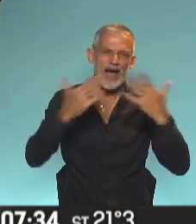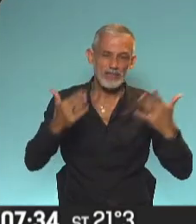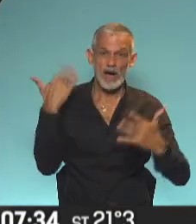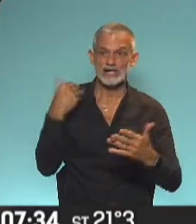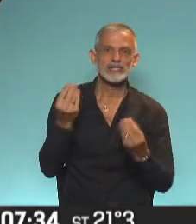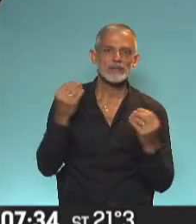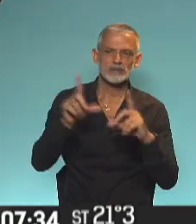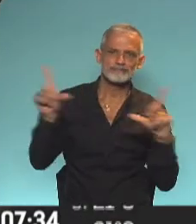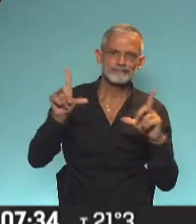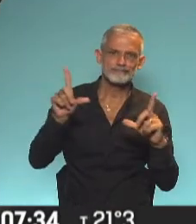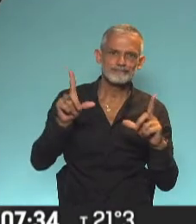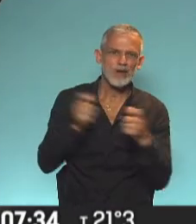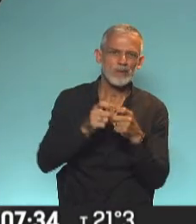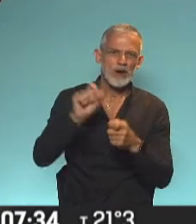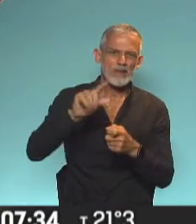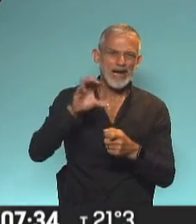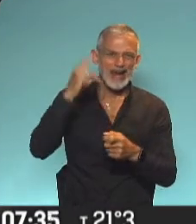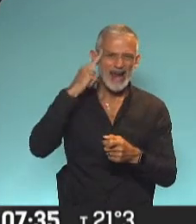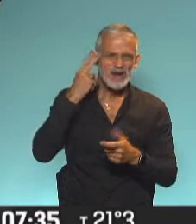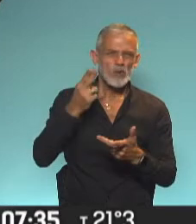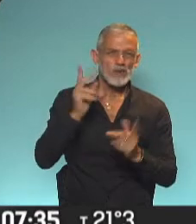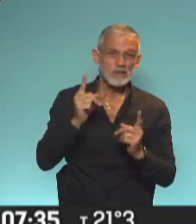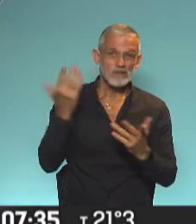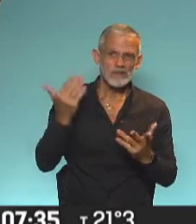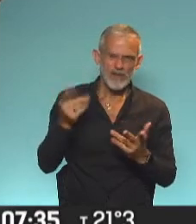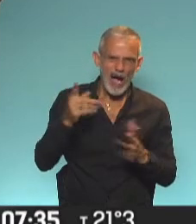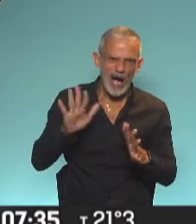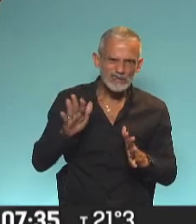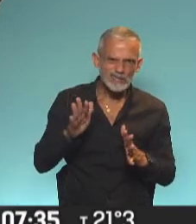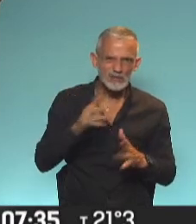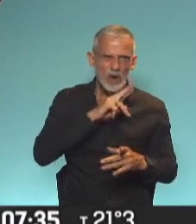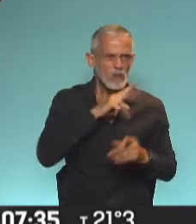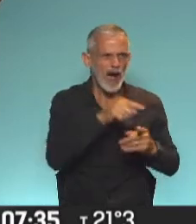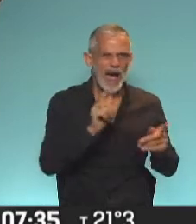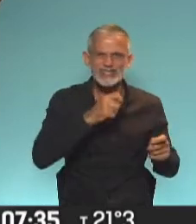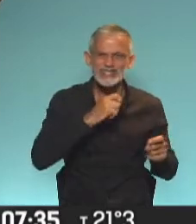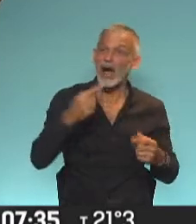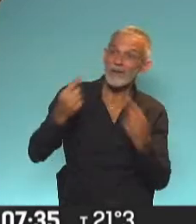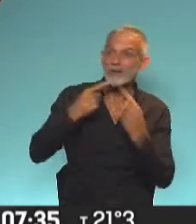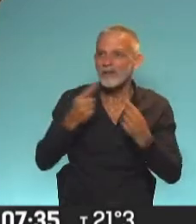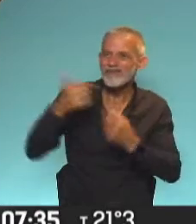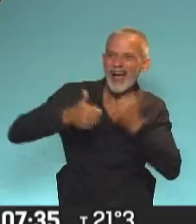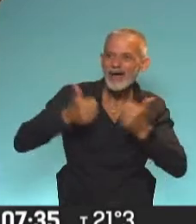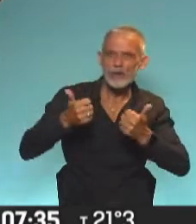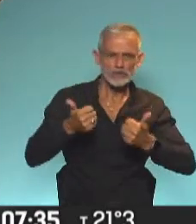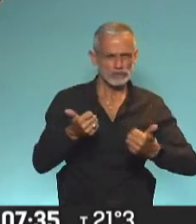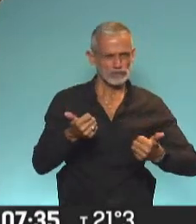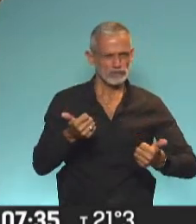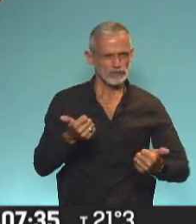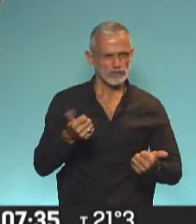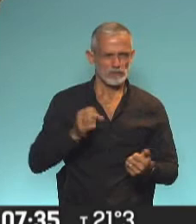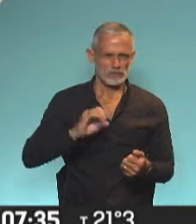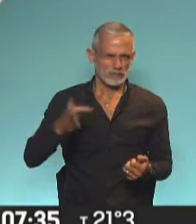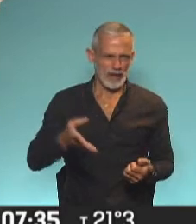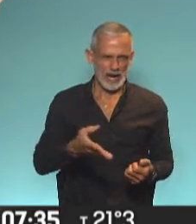en el programa, por ejemplo, de Canal 9 de Leo Montero, pero también en el rol... puede utilizar un femicidio para un programa de preguntas y respuestas. Exactamente.